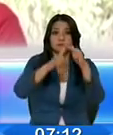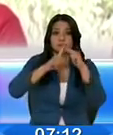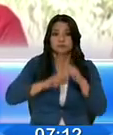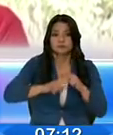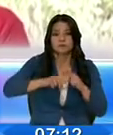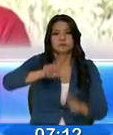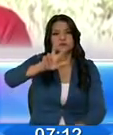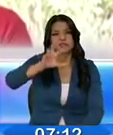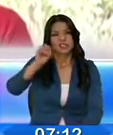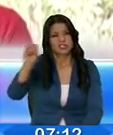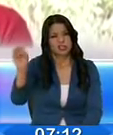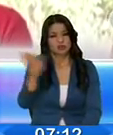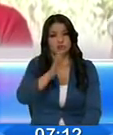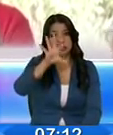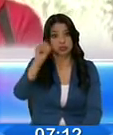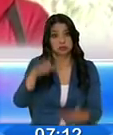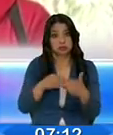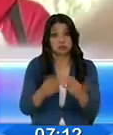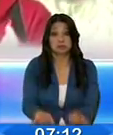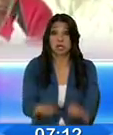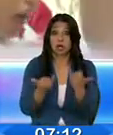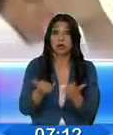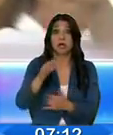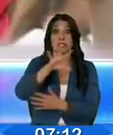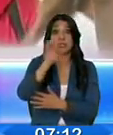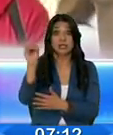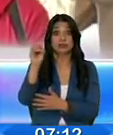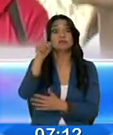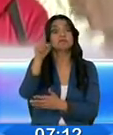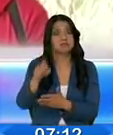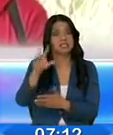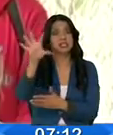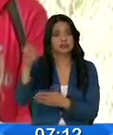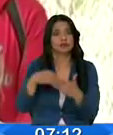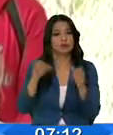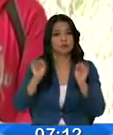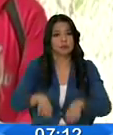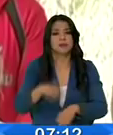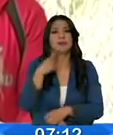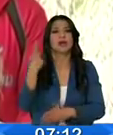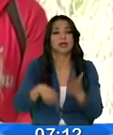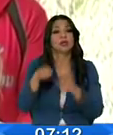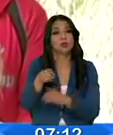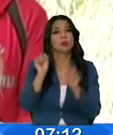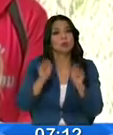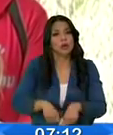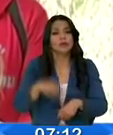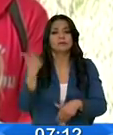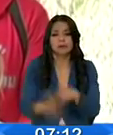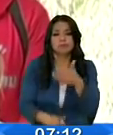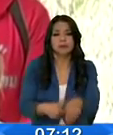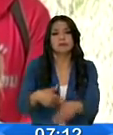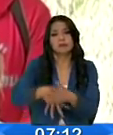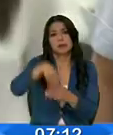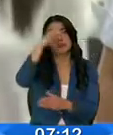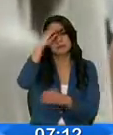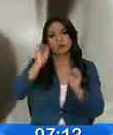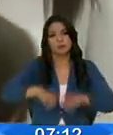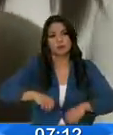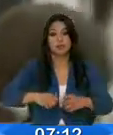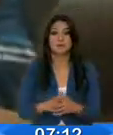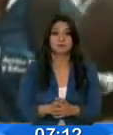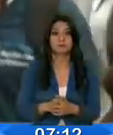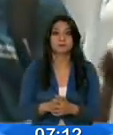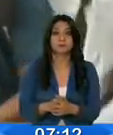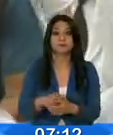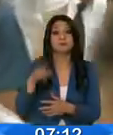entre 300 y 500 dólares a 500 y 1.500 dólares para que ustedes puedan desarrollar sus emprendimientos. La